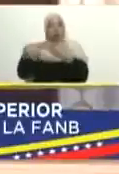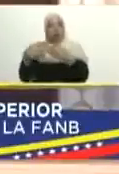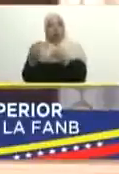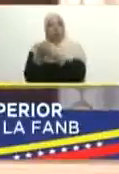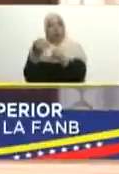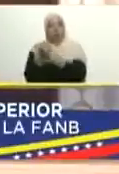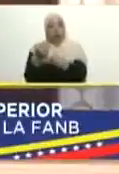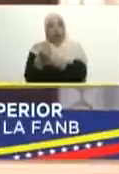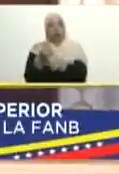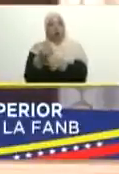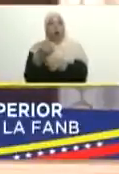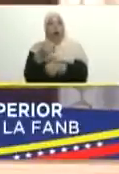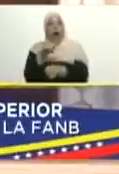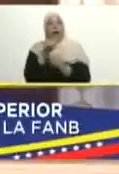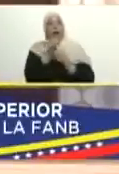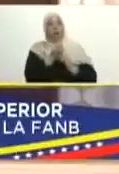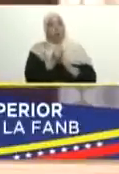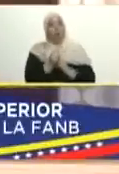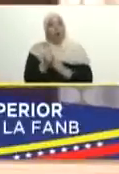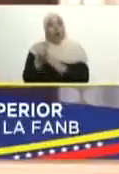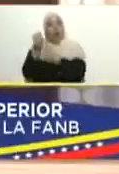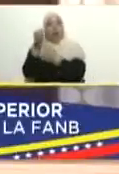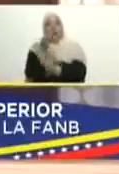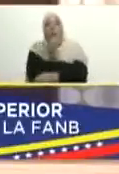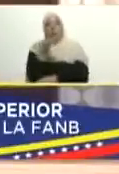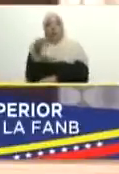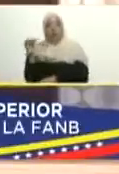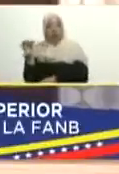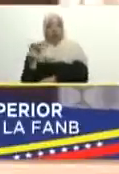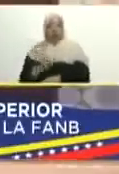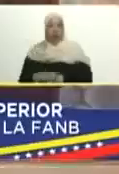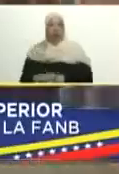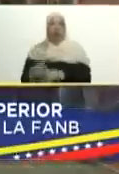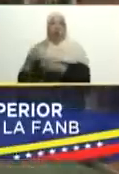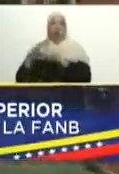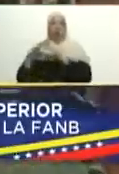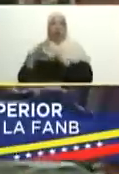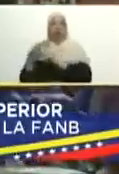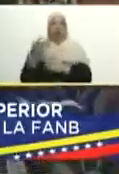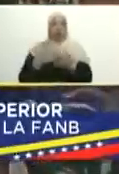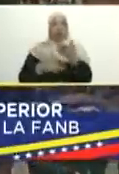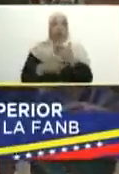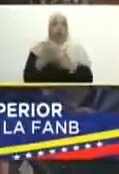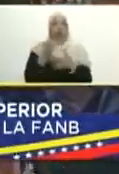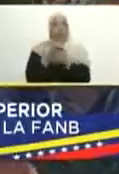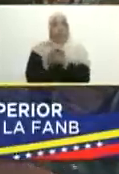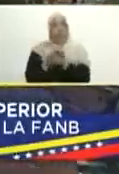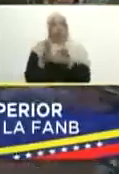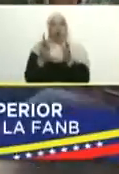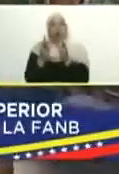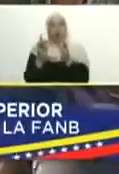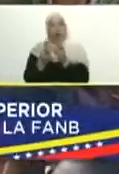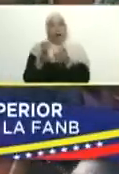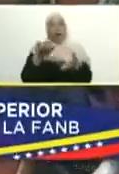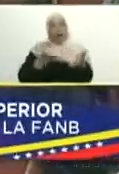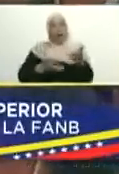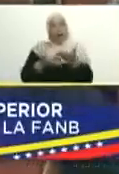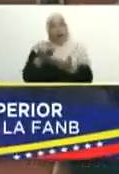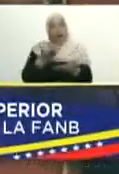efectivo. Una clave del éxito es tener muy clara la misión, la